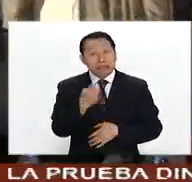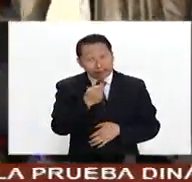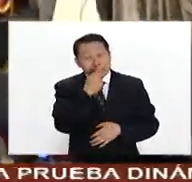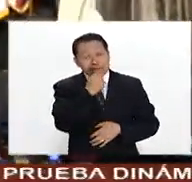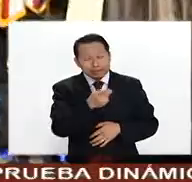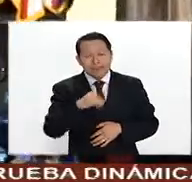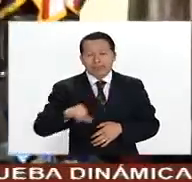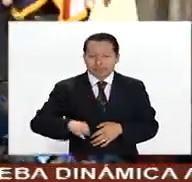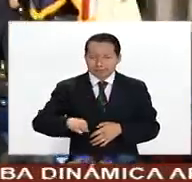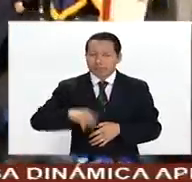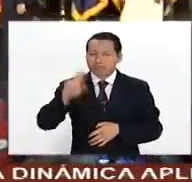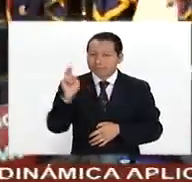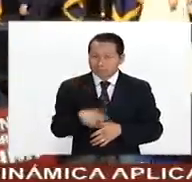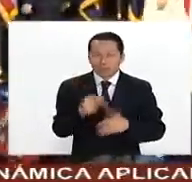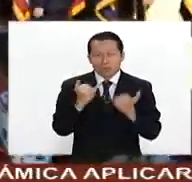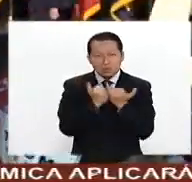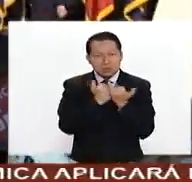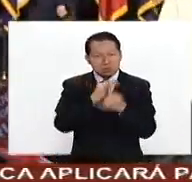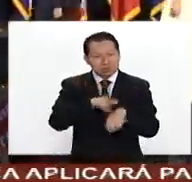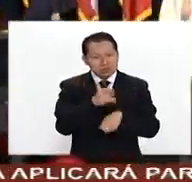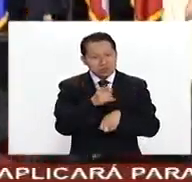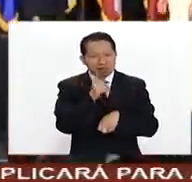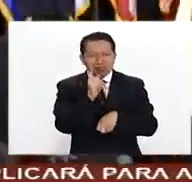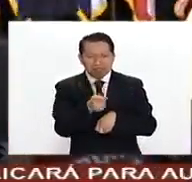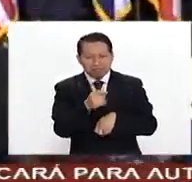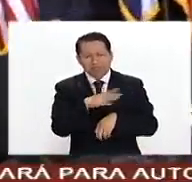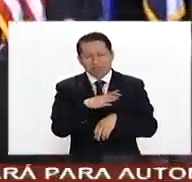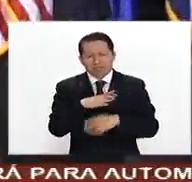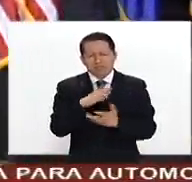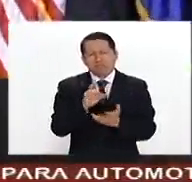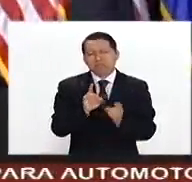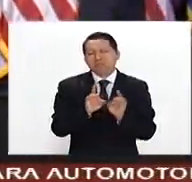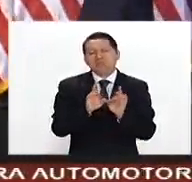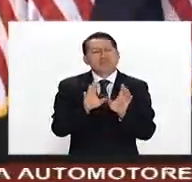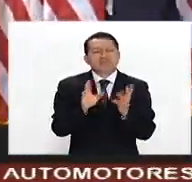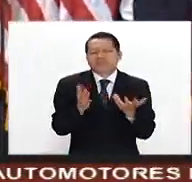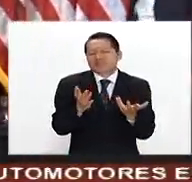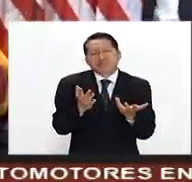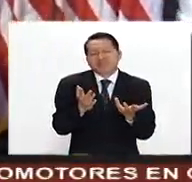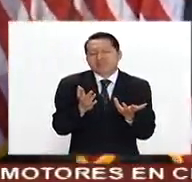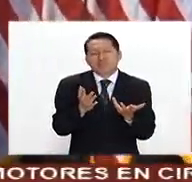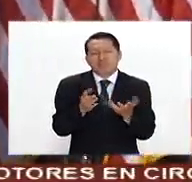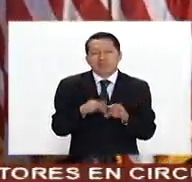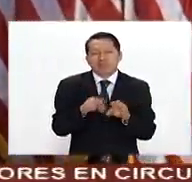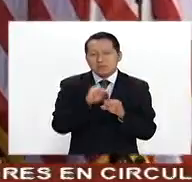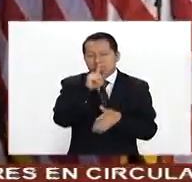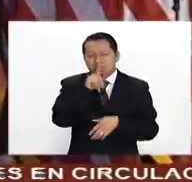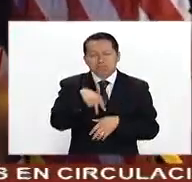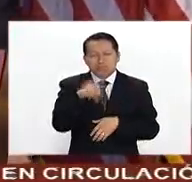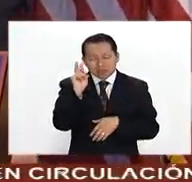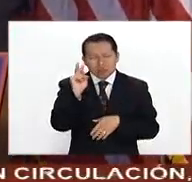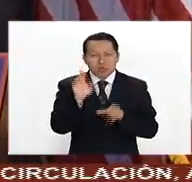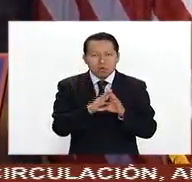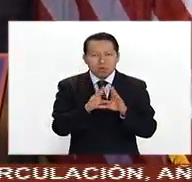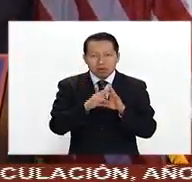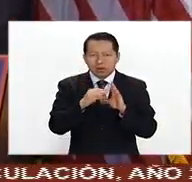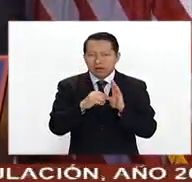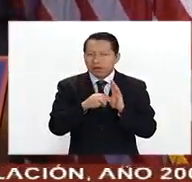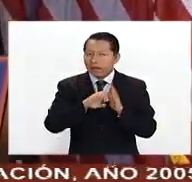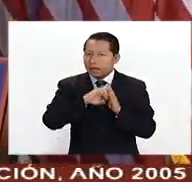pero lejos de ser una trivialidad, es un ejemplo de cómo la